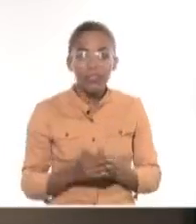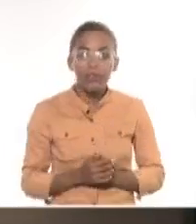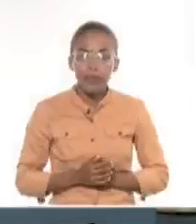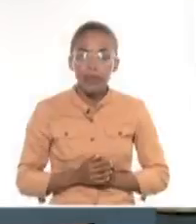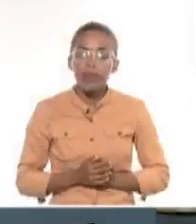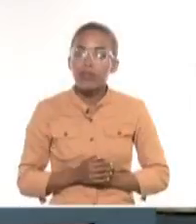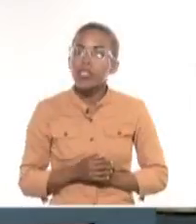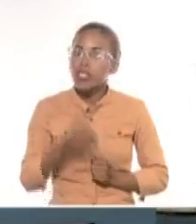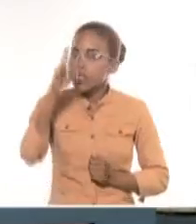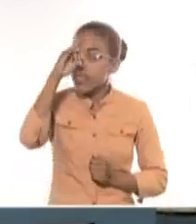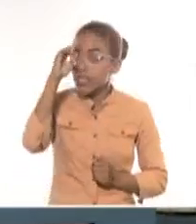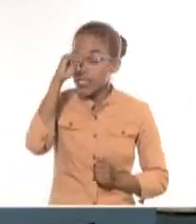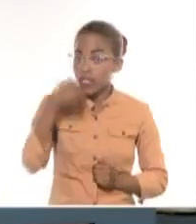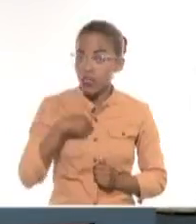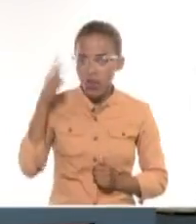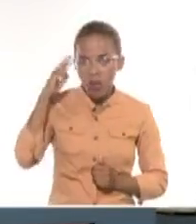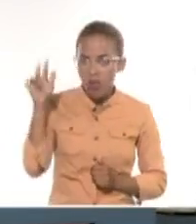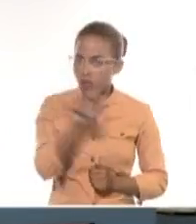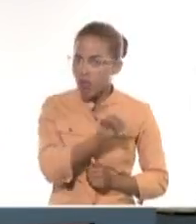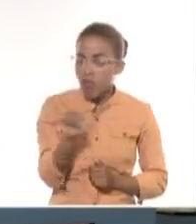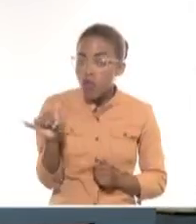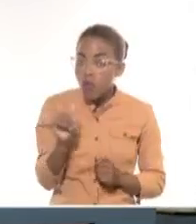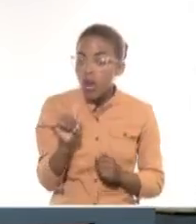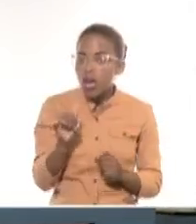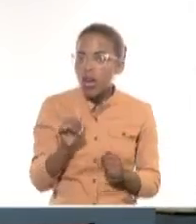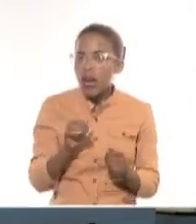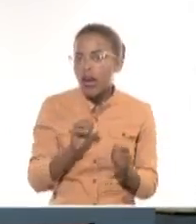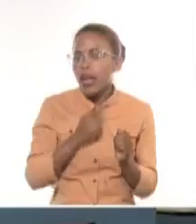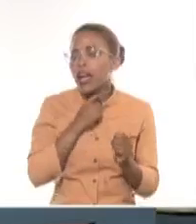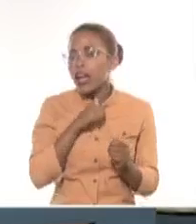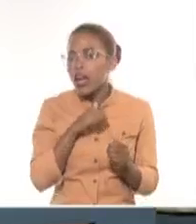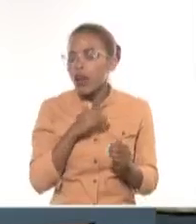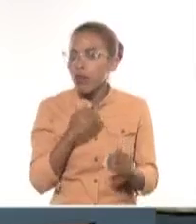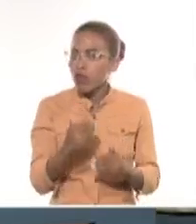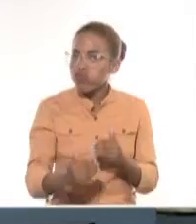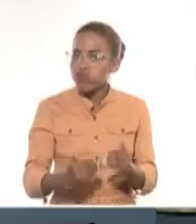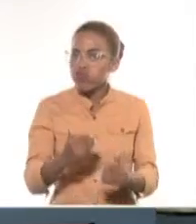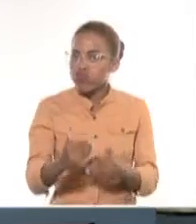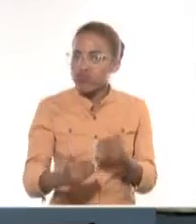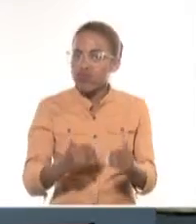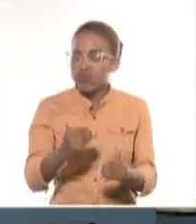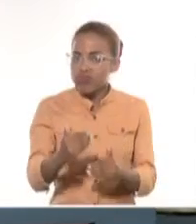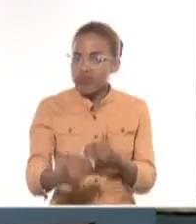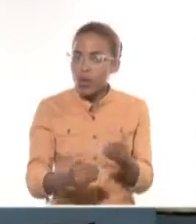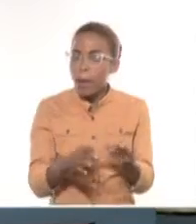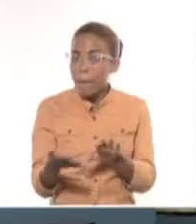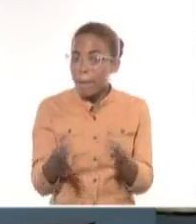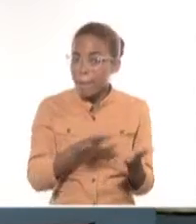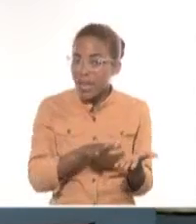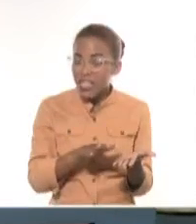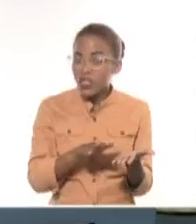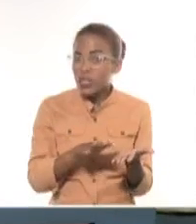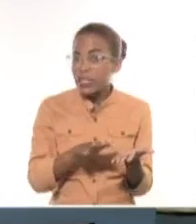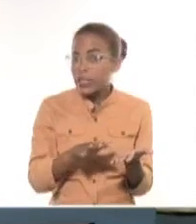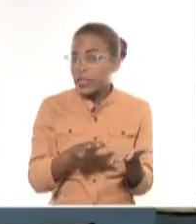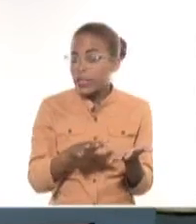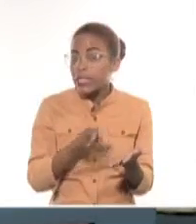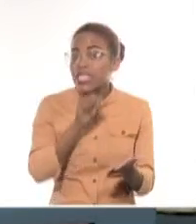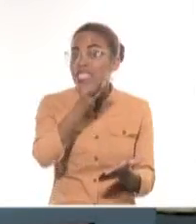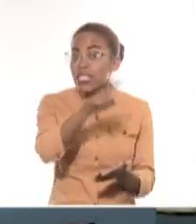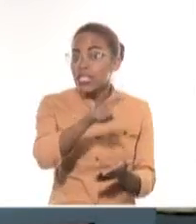que además después la evolución que tuvo, los millones fueron más de 111.000